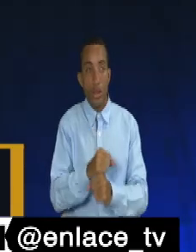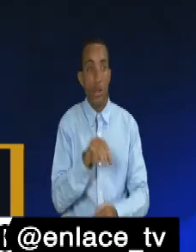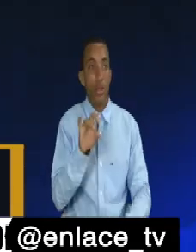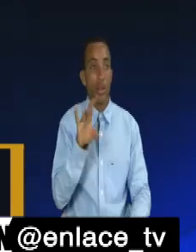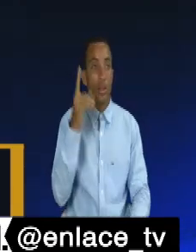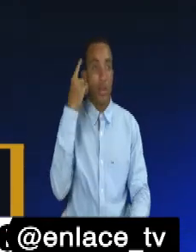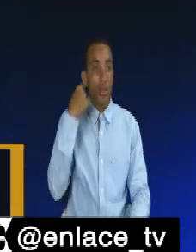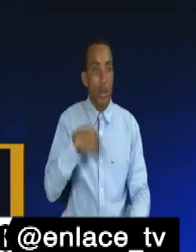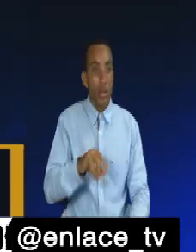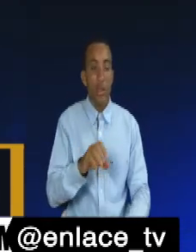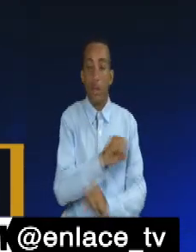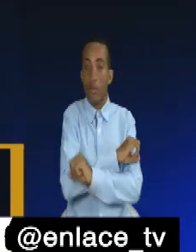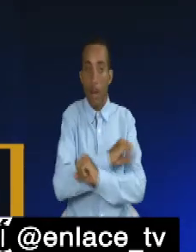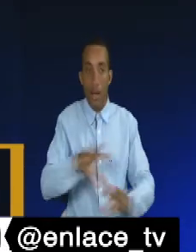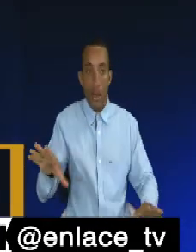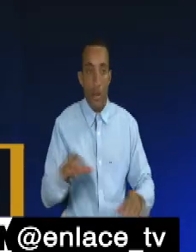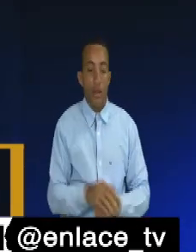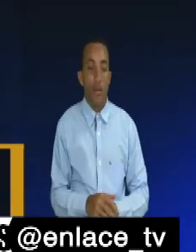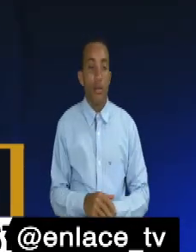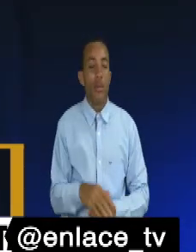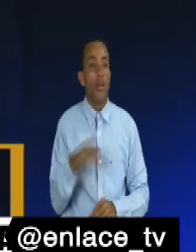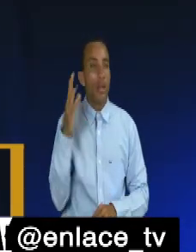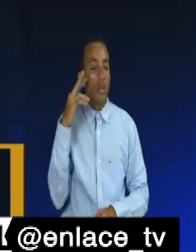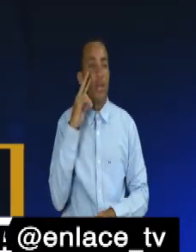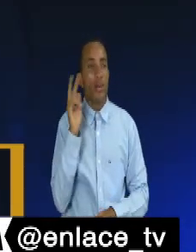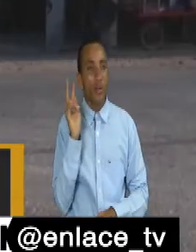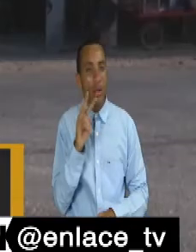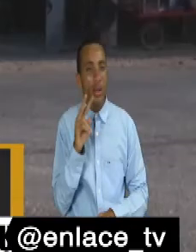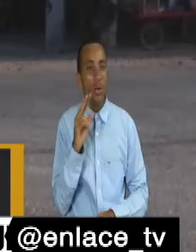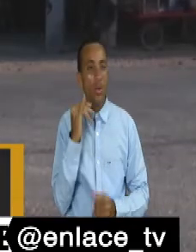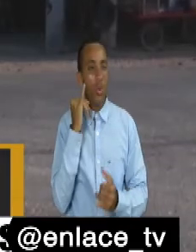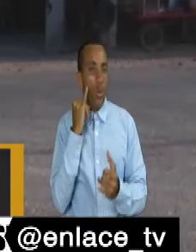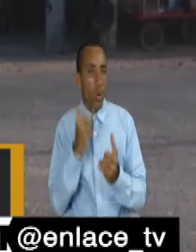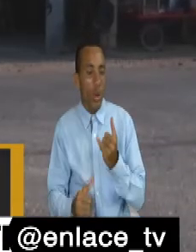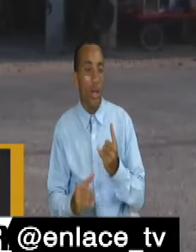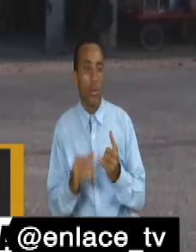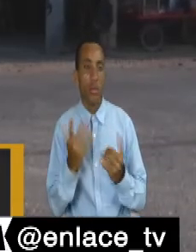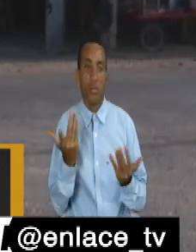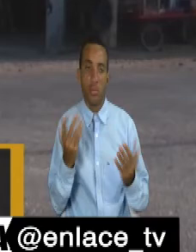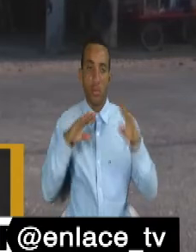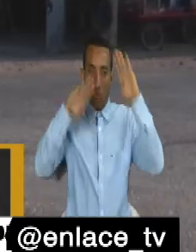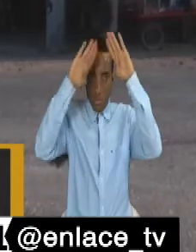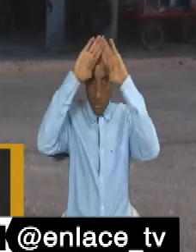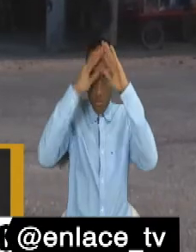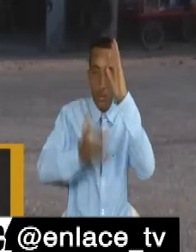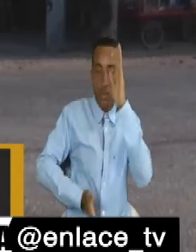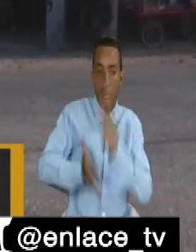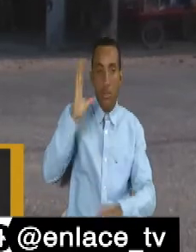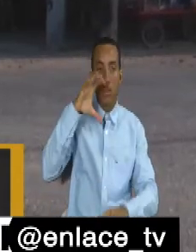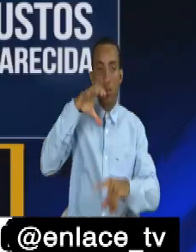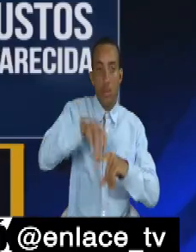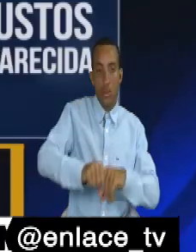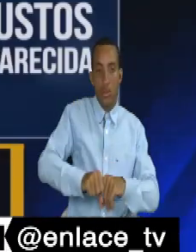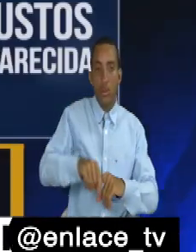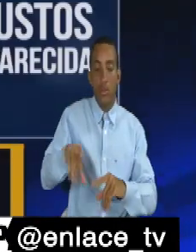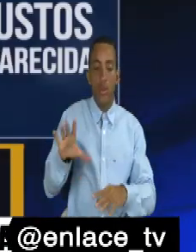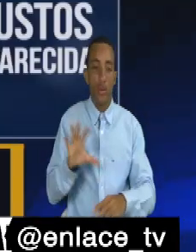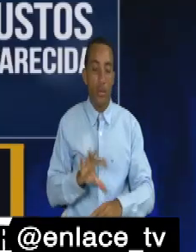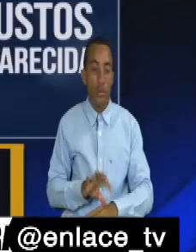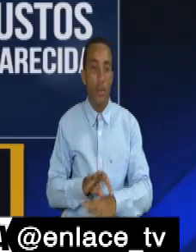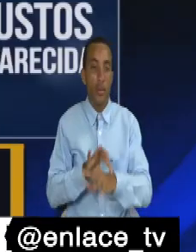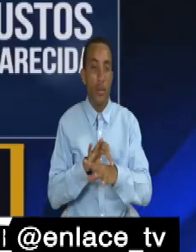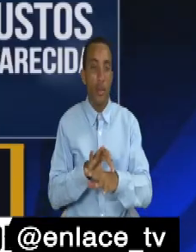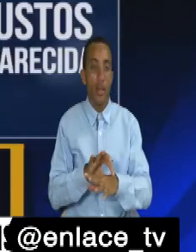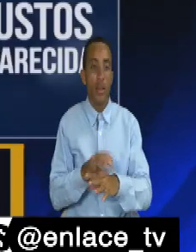encuentra desaparecida. La última vez que supieron de ella fue cuando salió del corregimiento del centro a cumplir una cita médica en Barranca Bermeja. Pues yo